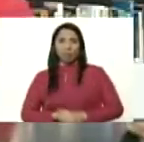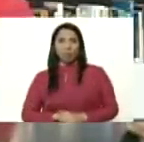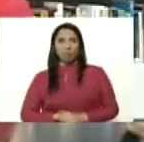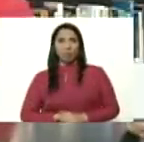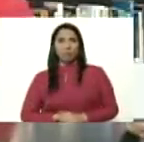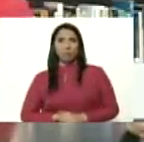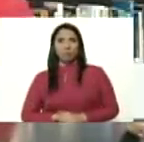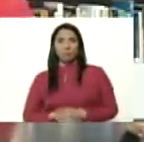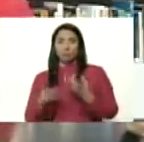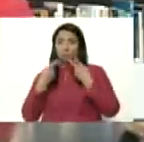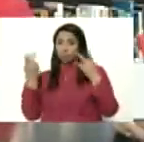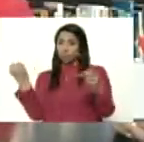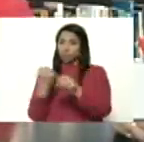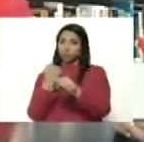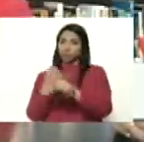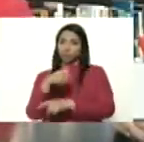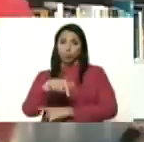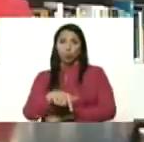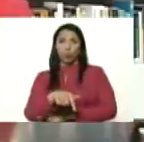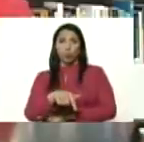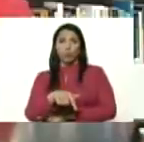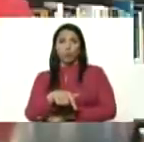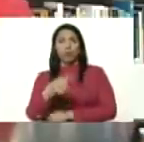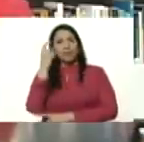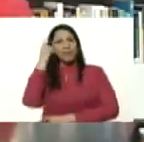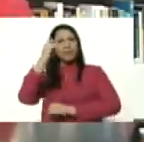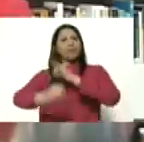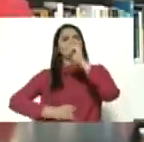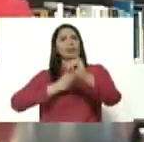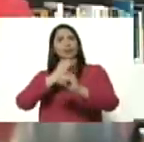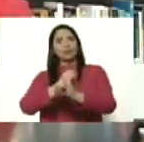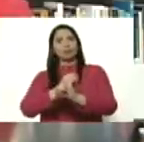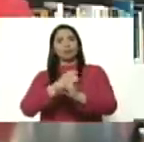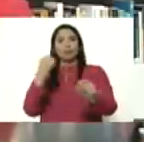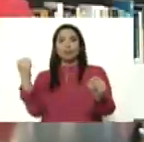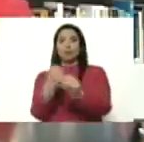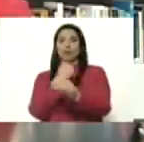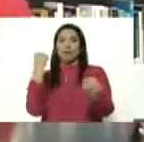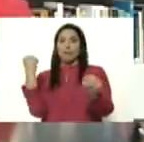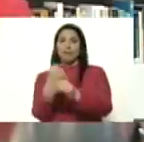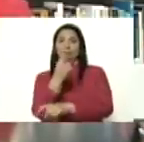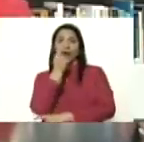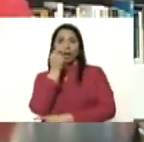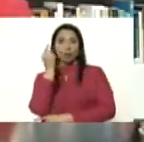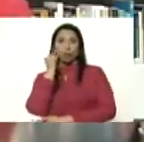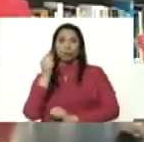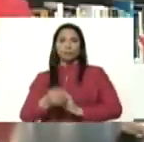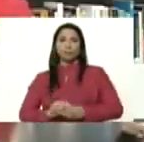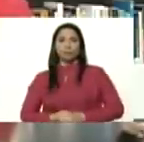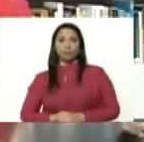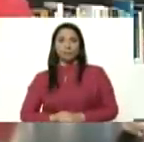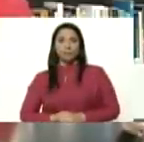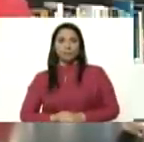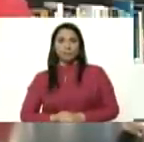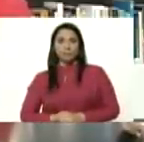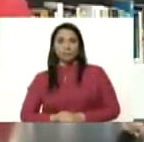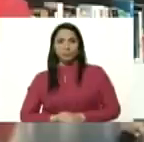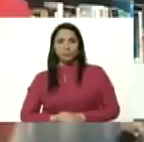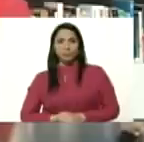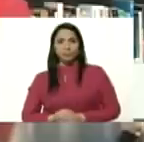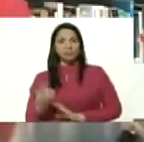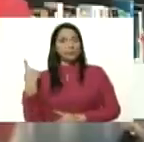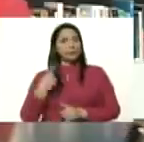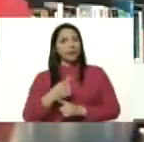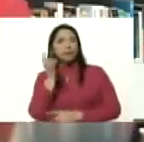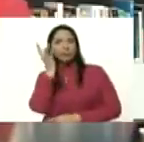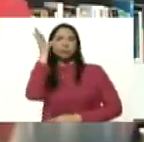y le digo a la clase obrera hoy, Día Internacional de los Trabajadores y las Trabajadoras, tiene que